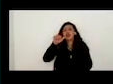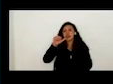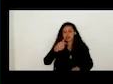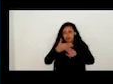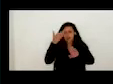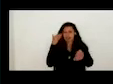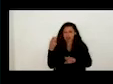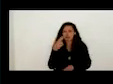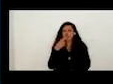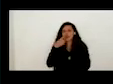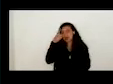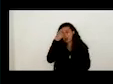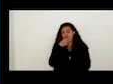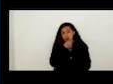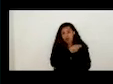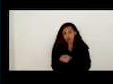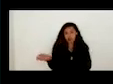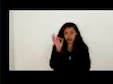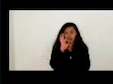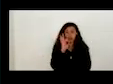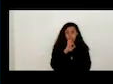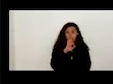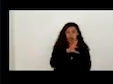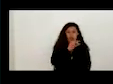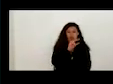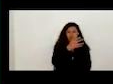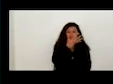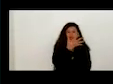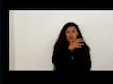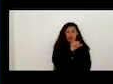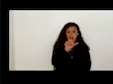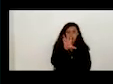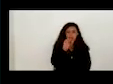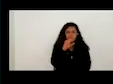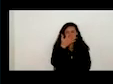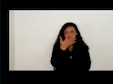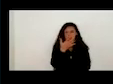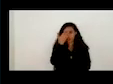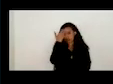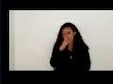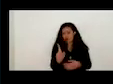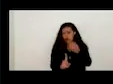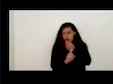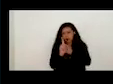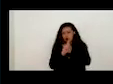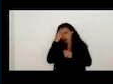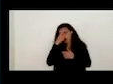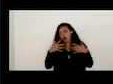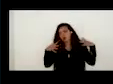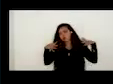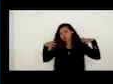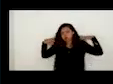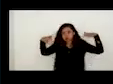generalmente si el niño está en un percentil arriba del 85-95, sabemos que tiene un problema con sobrepeso u